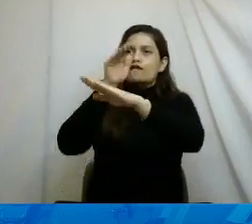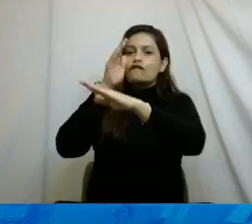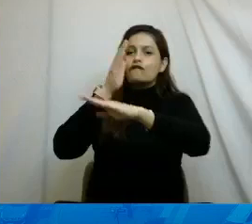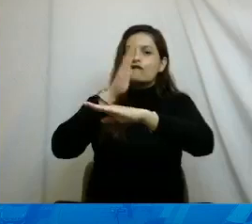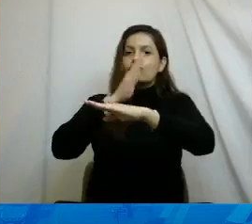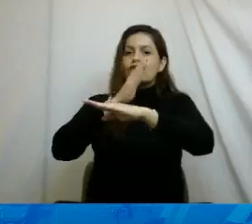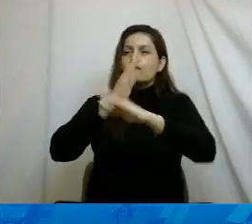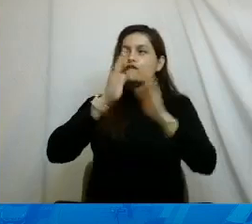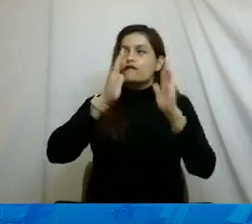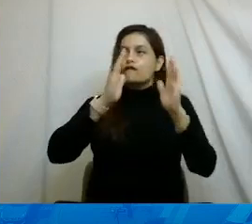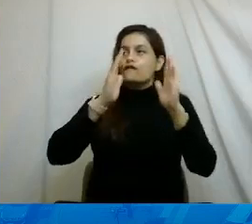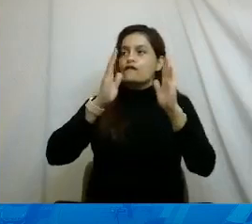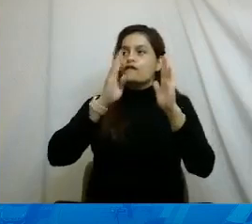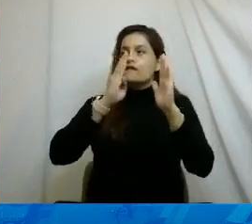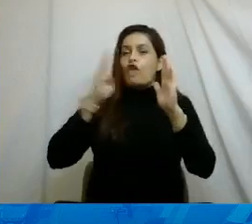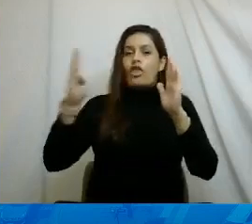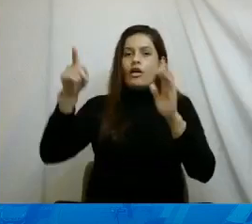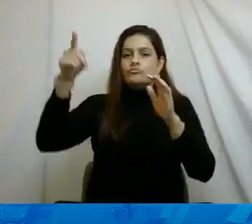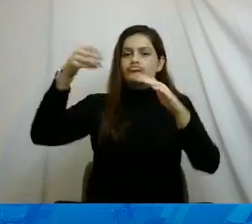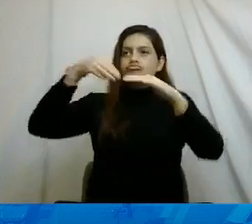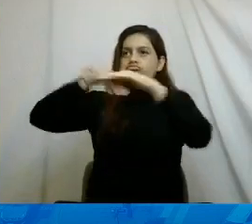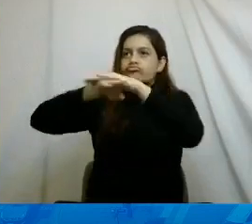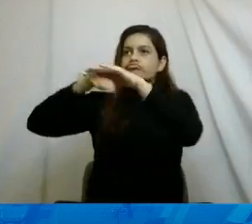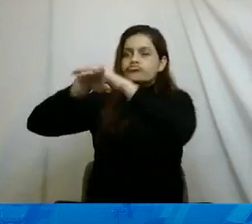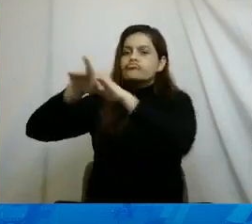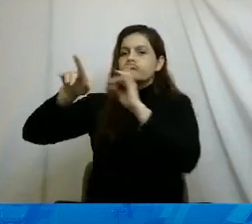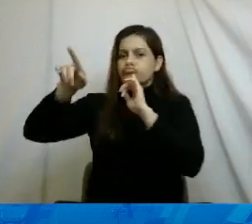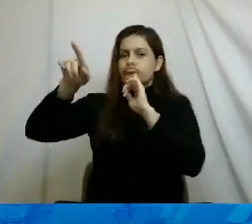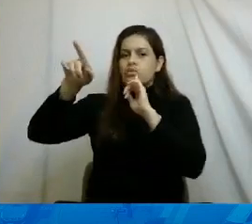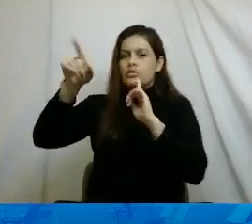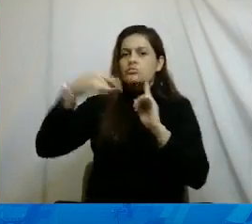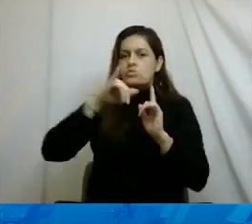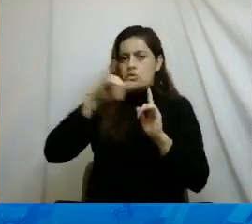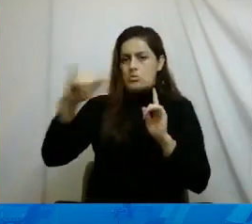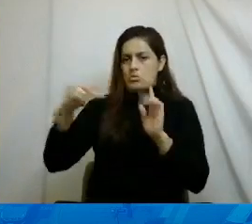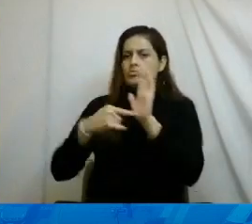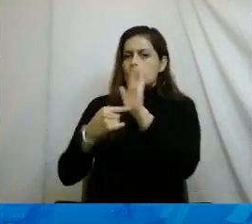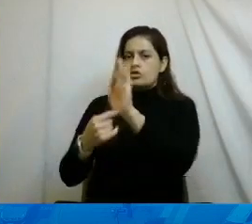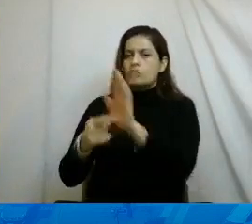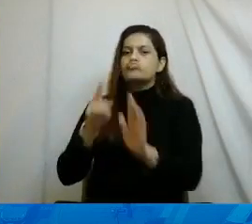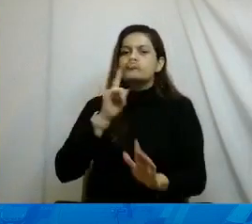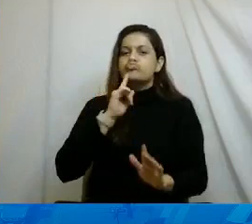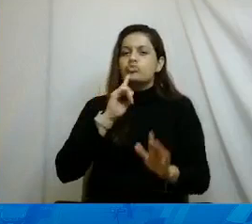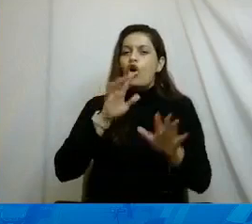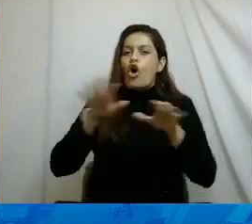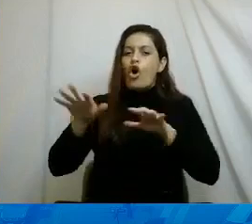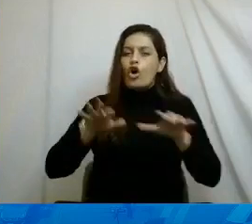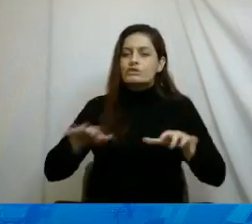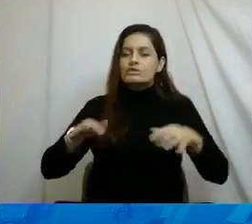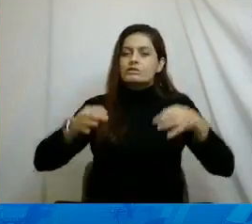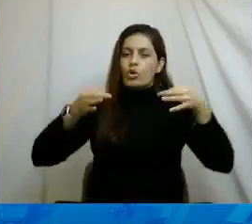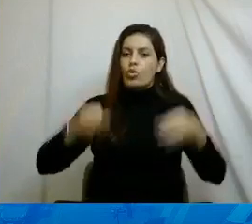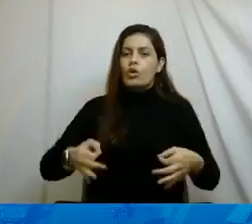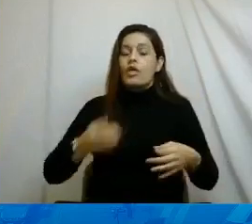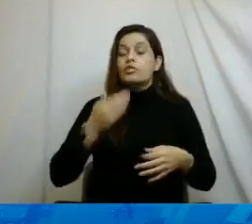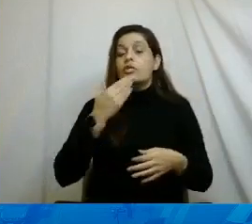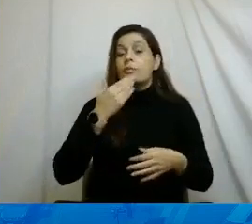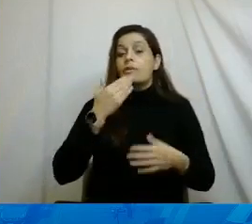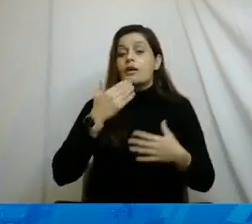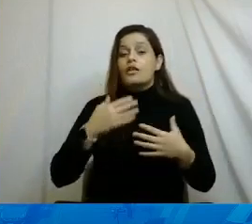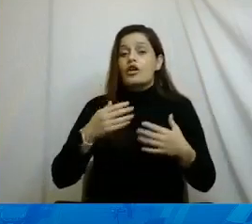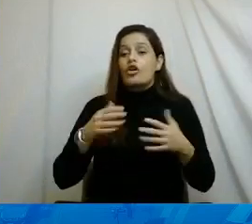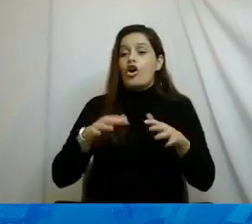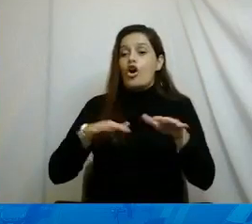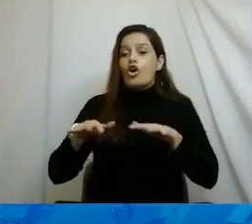quiera, para que vea cómo se entrega a diario los implementos de seguridad, como los elementos de trabajo.